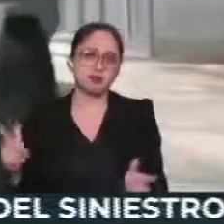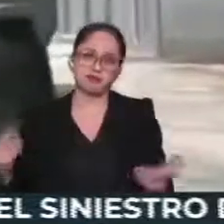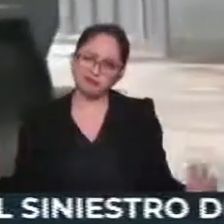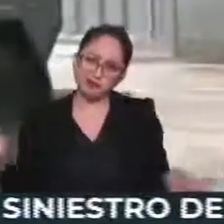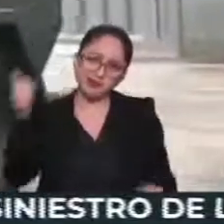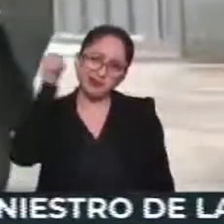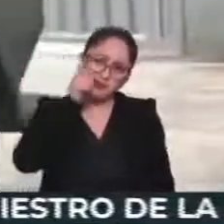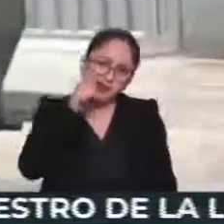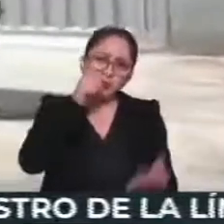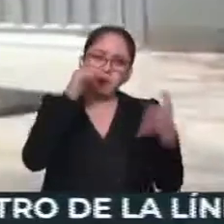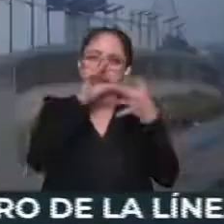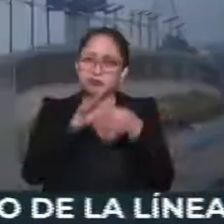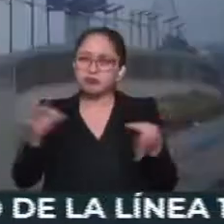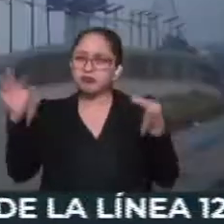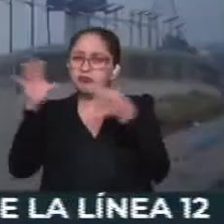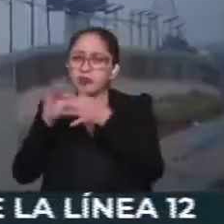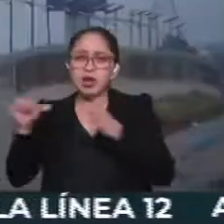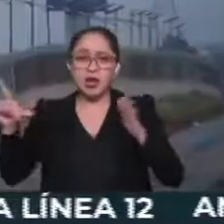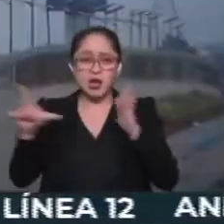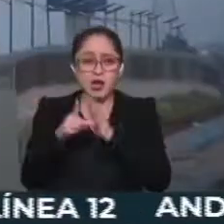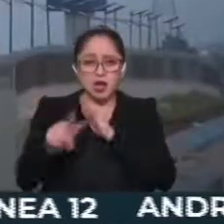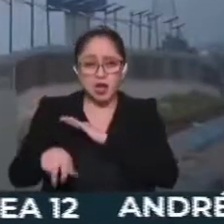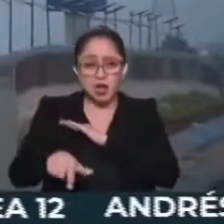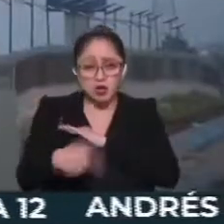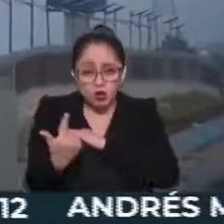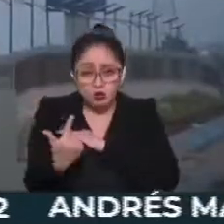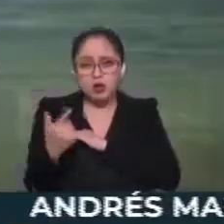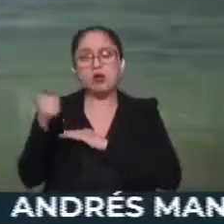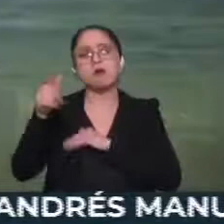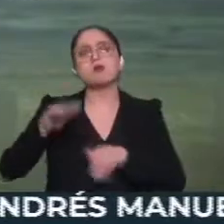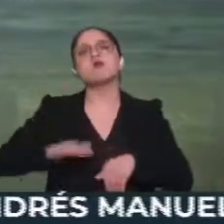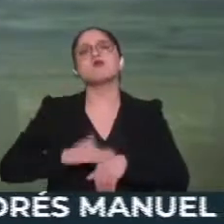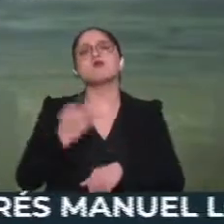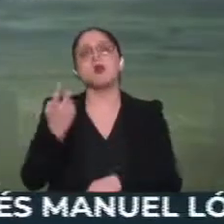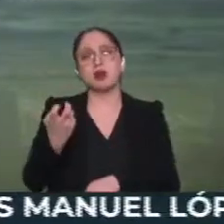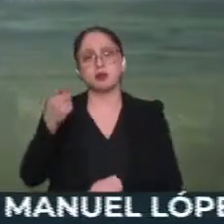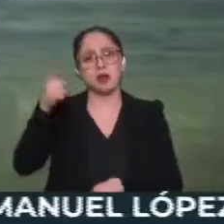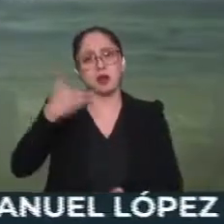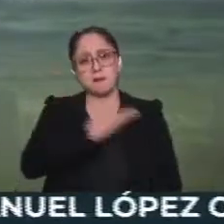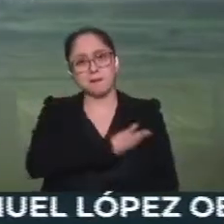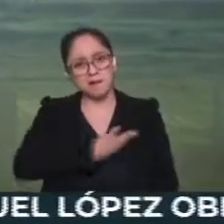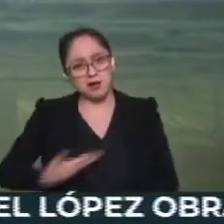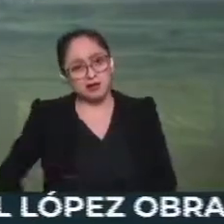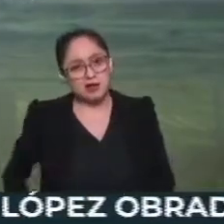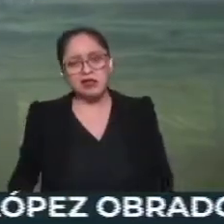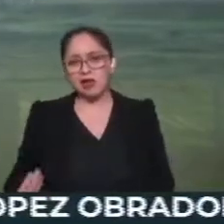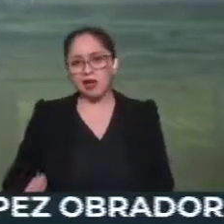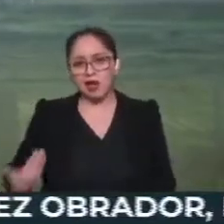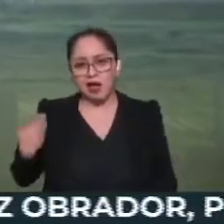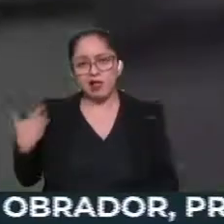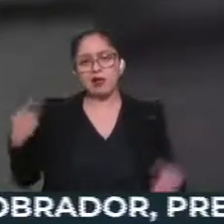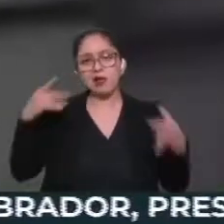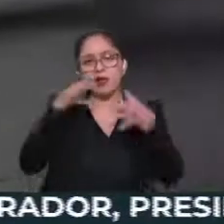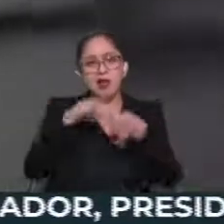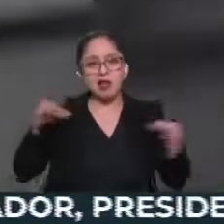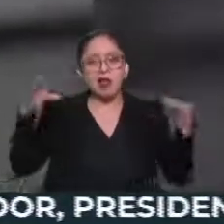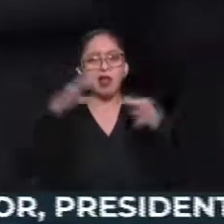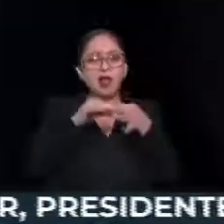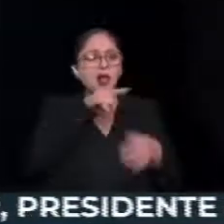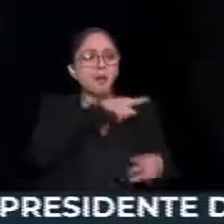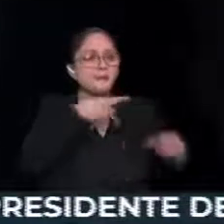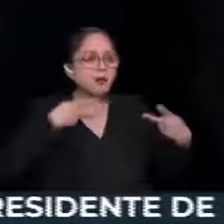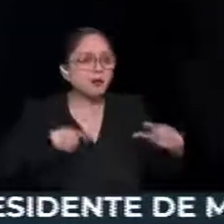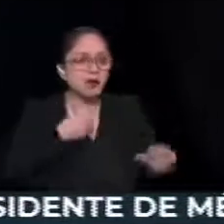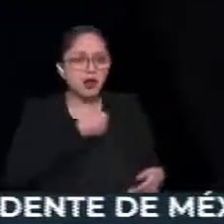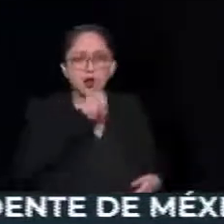habido sobre la línea 12, fueron un detonador para hablar justamente de lo que el presidente calificó, ya le decía, como el envilecimiento de la prensa.